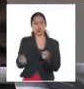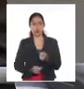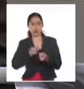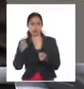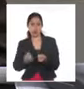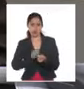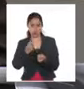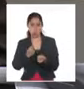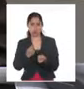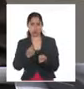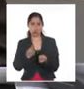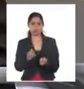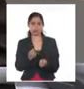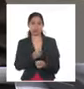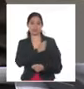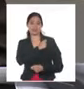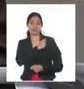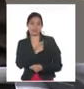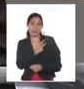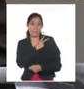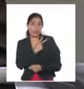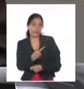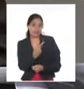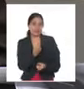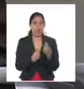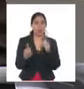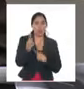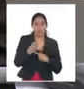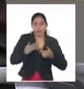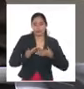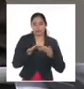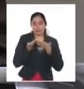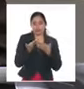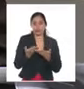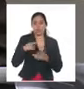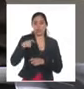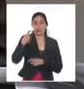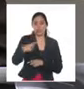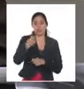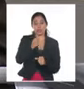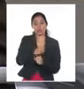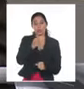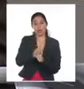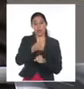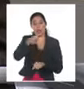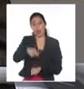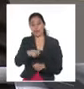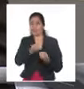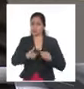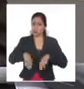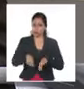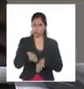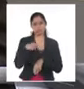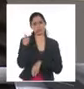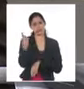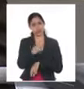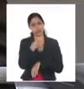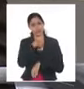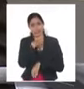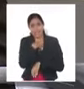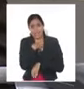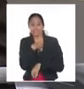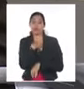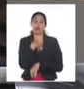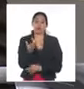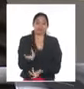se traduce en entrega cotidiana. Y yo creo que si hoy, en medio del contexto que estamos viviendo, la situación